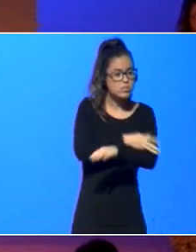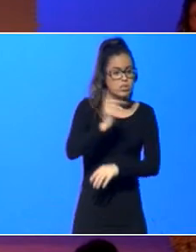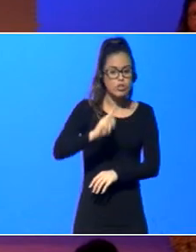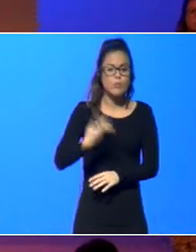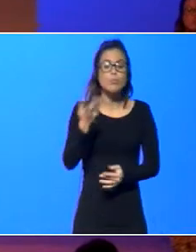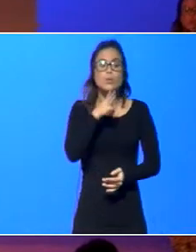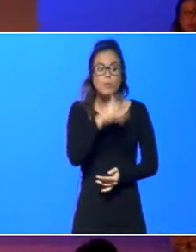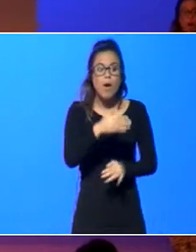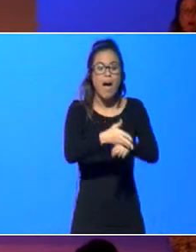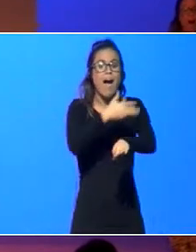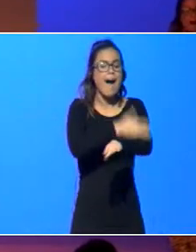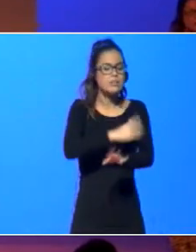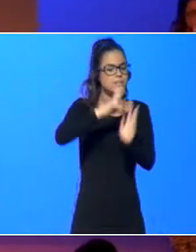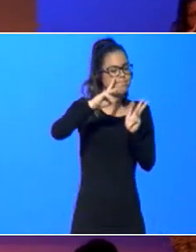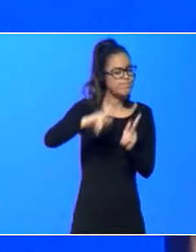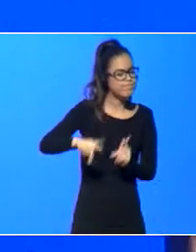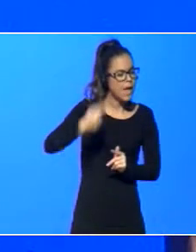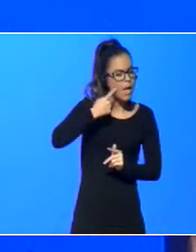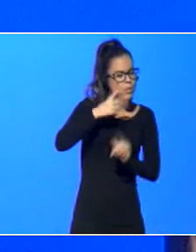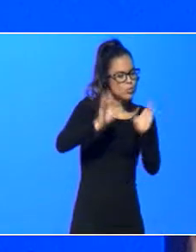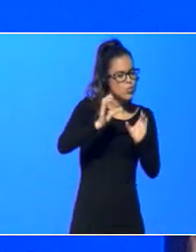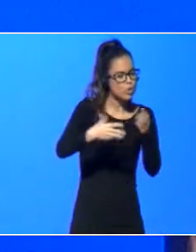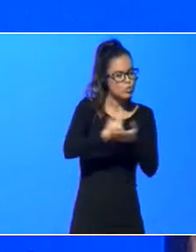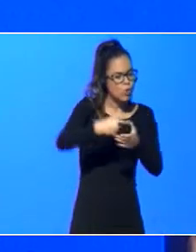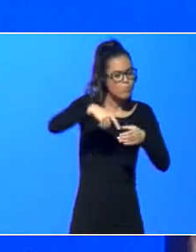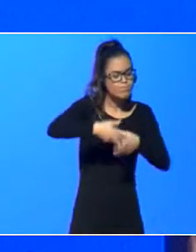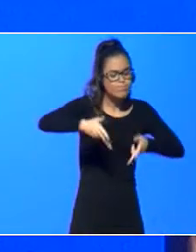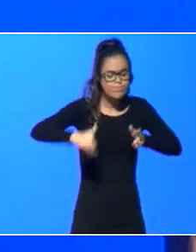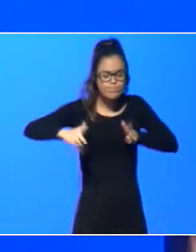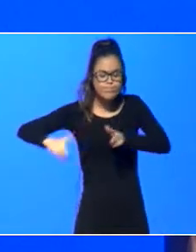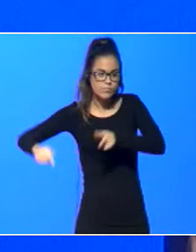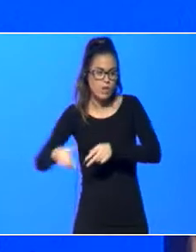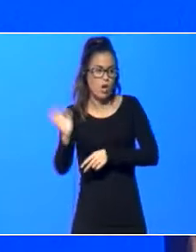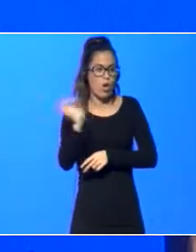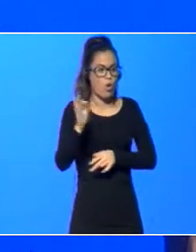todos. En las escuelas no cabían gente con silla de ruedas.